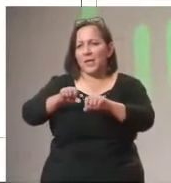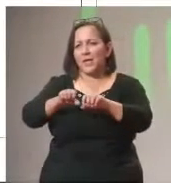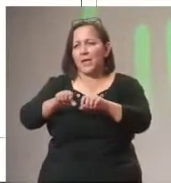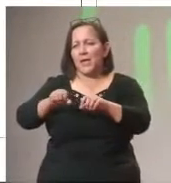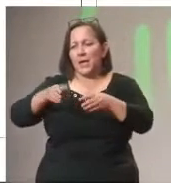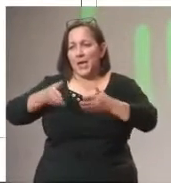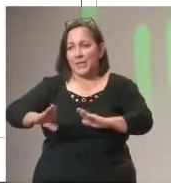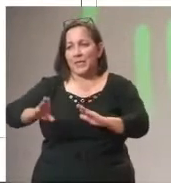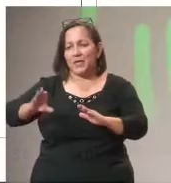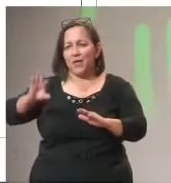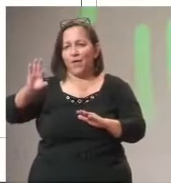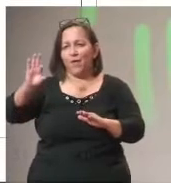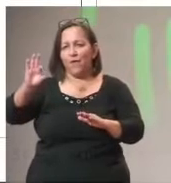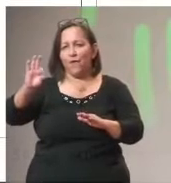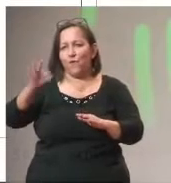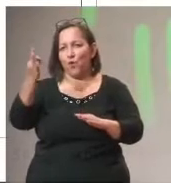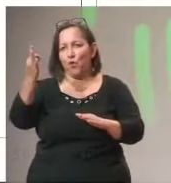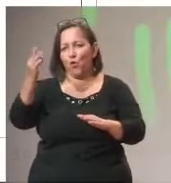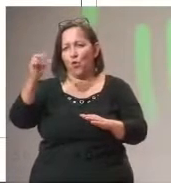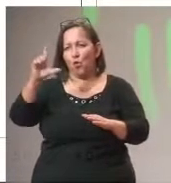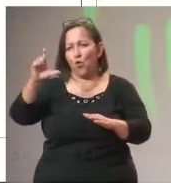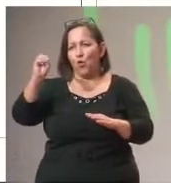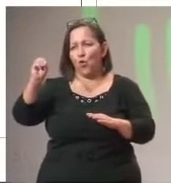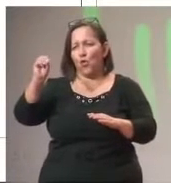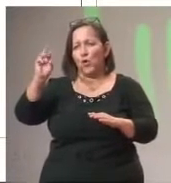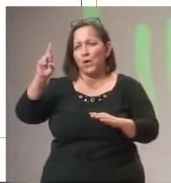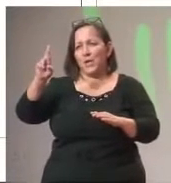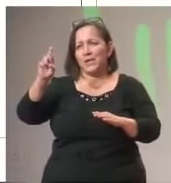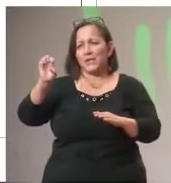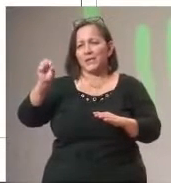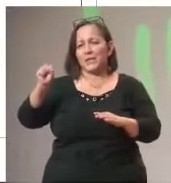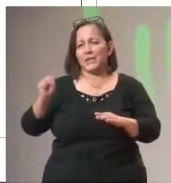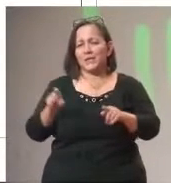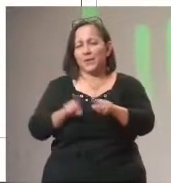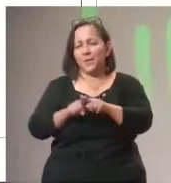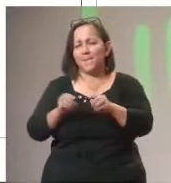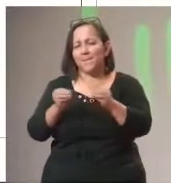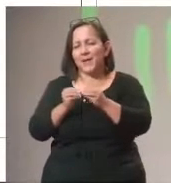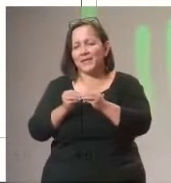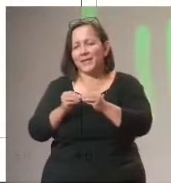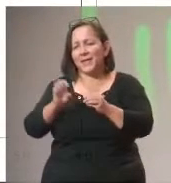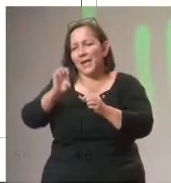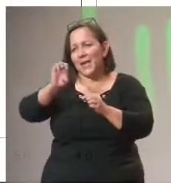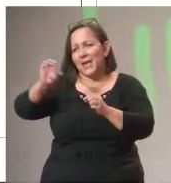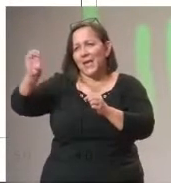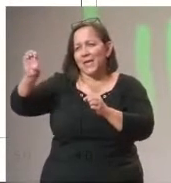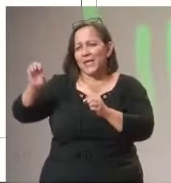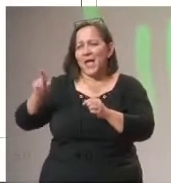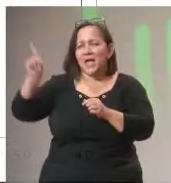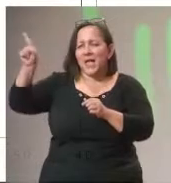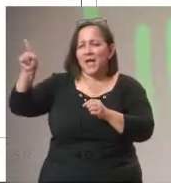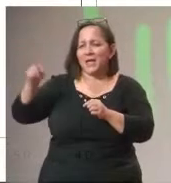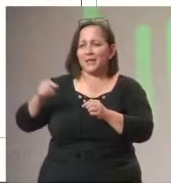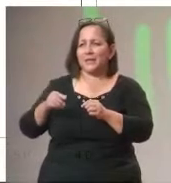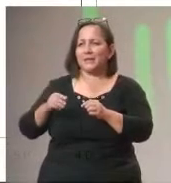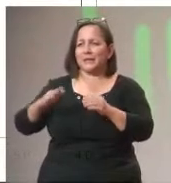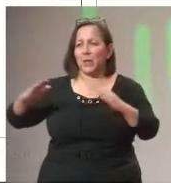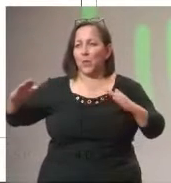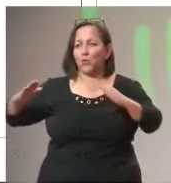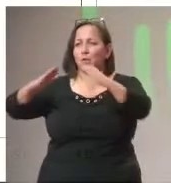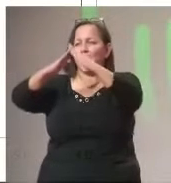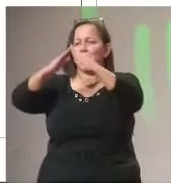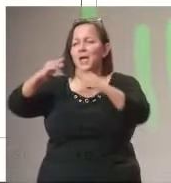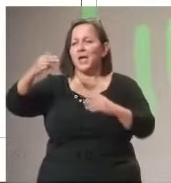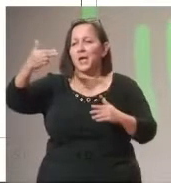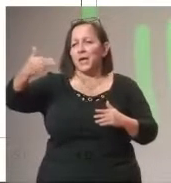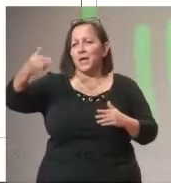perdón. Eso está en la finca Steinburg, más hacia el este, más hacia el lado del Cerro Chompipe. Y ustedes